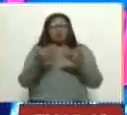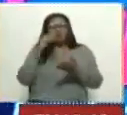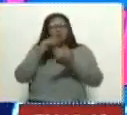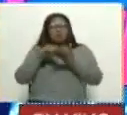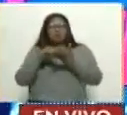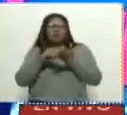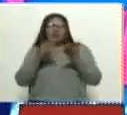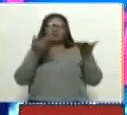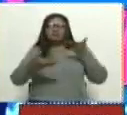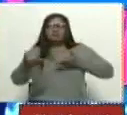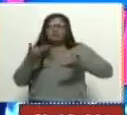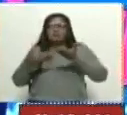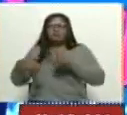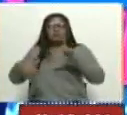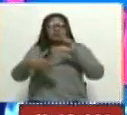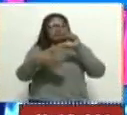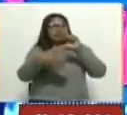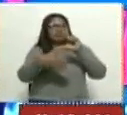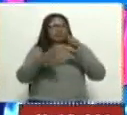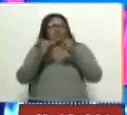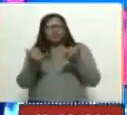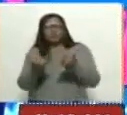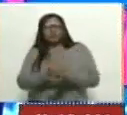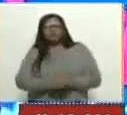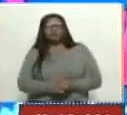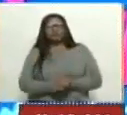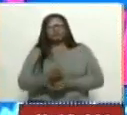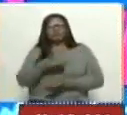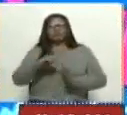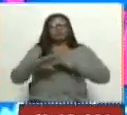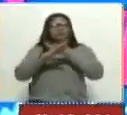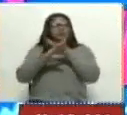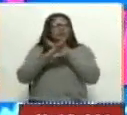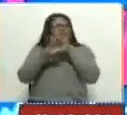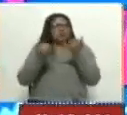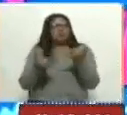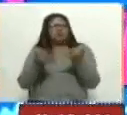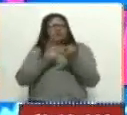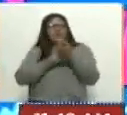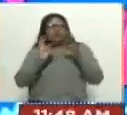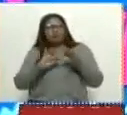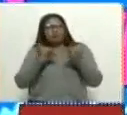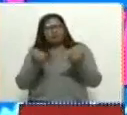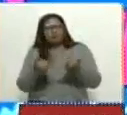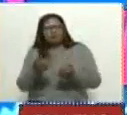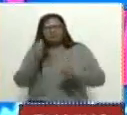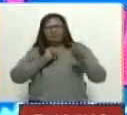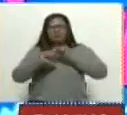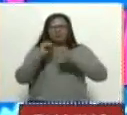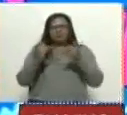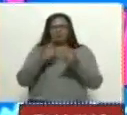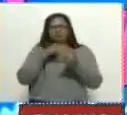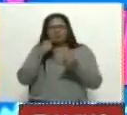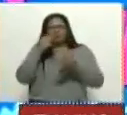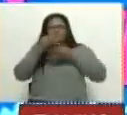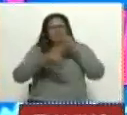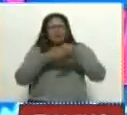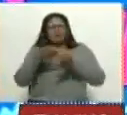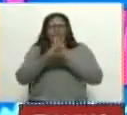servicio de la unidad latinoamericana y este bloqueo de estas sanciones vamos a seguir defendiendo nuestro derecho soberano